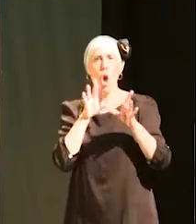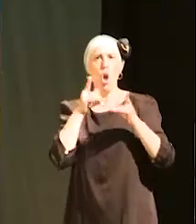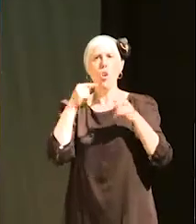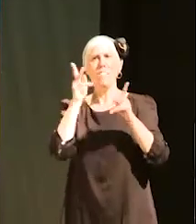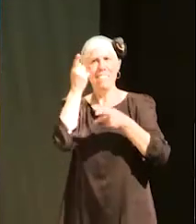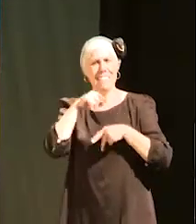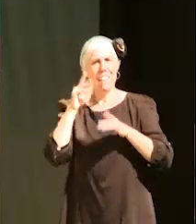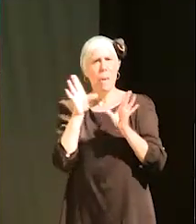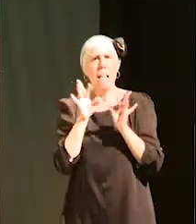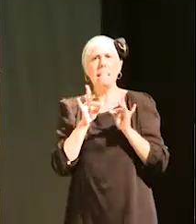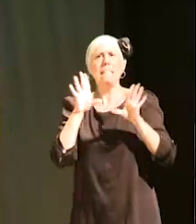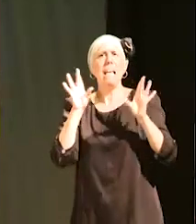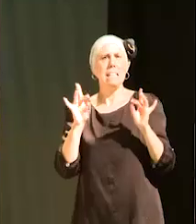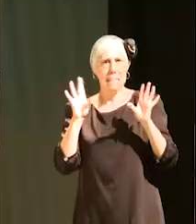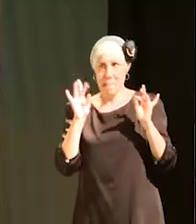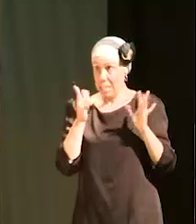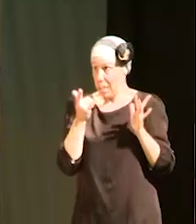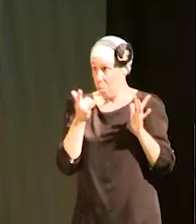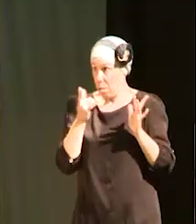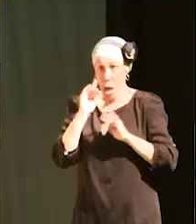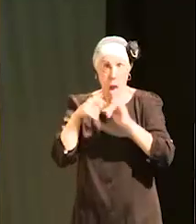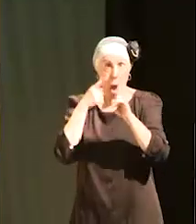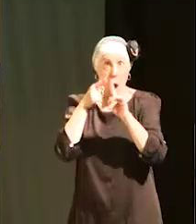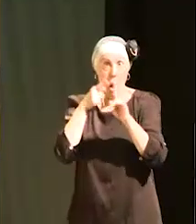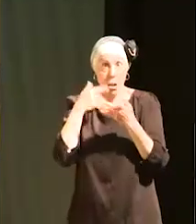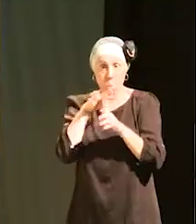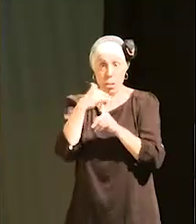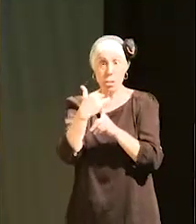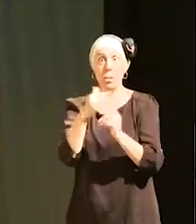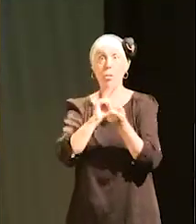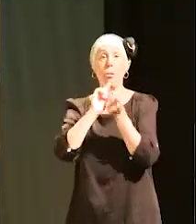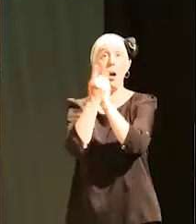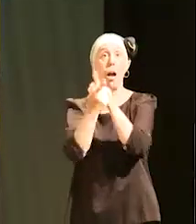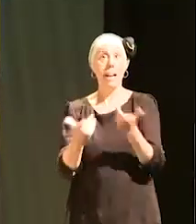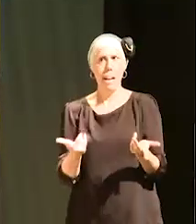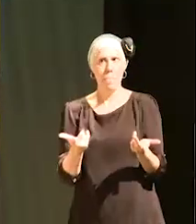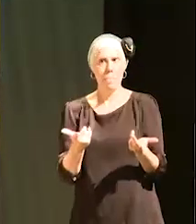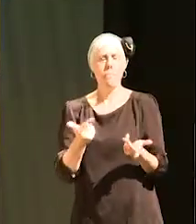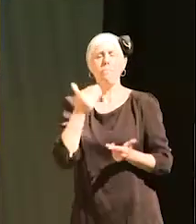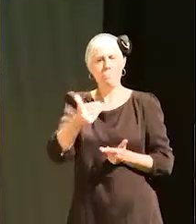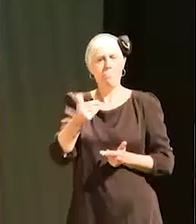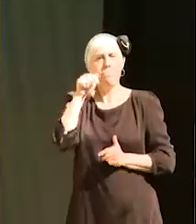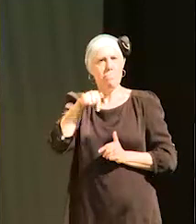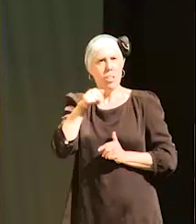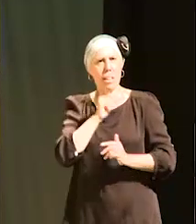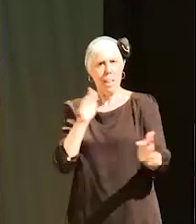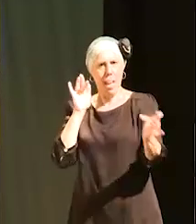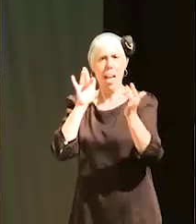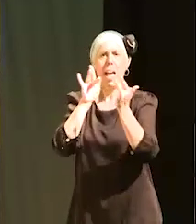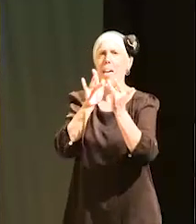si todas no aportamos un poco para cambiar esto verdad no vamos a ir a ningún lado entonces acercarse buscar